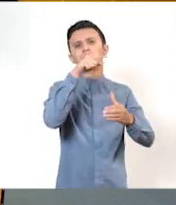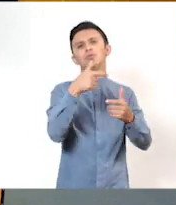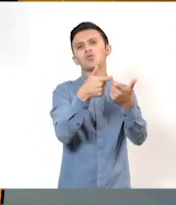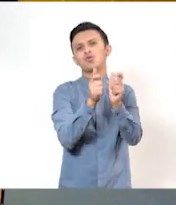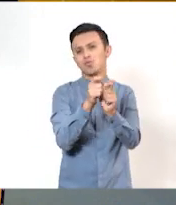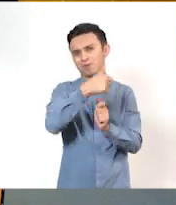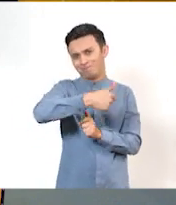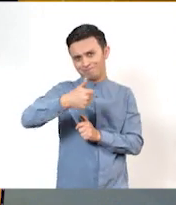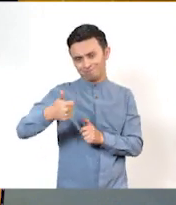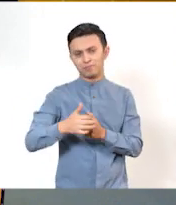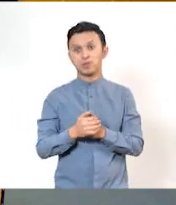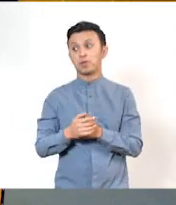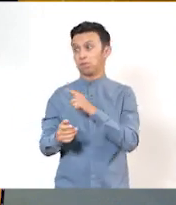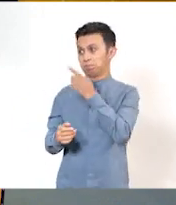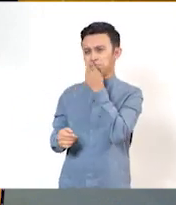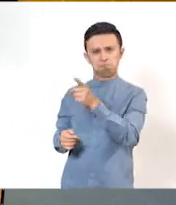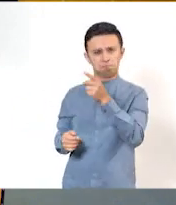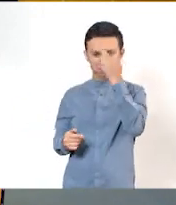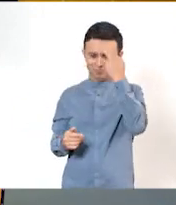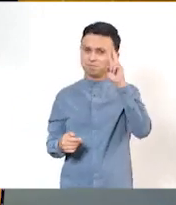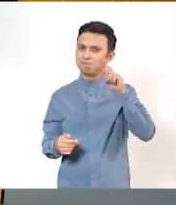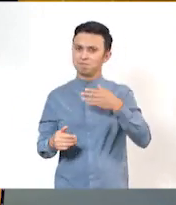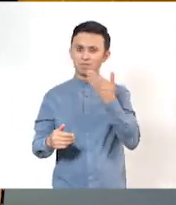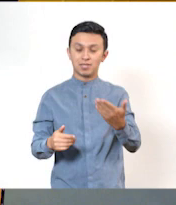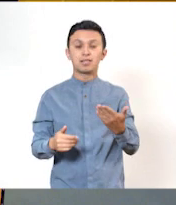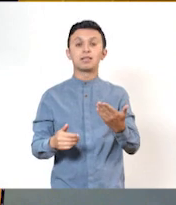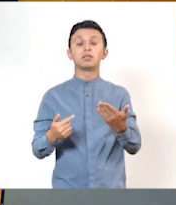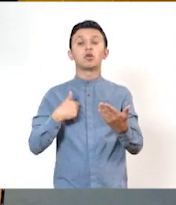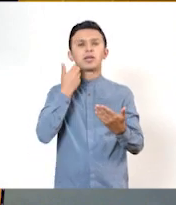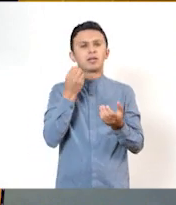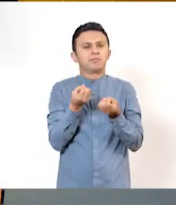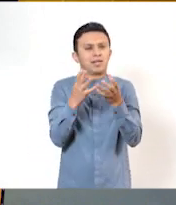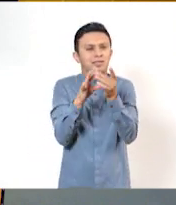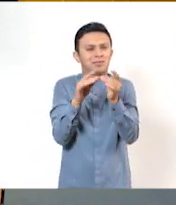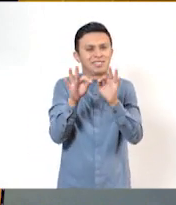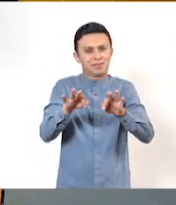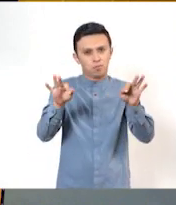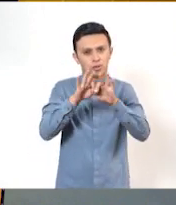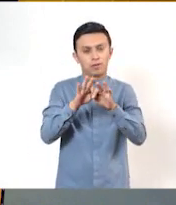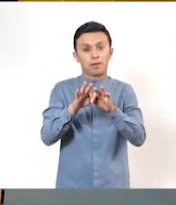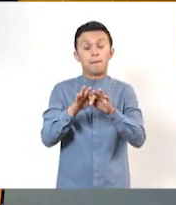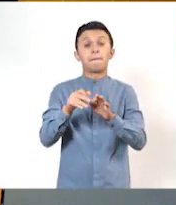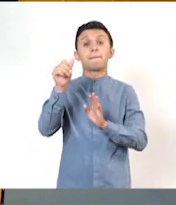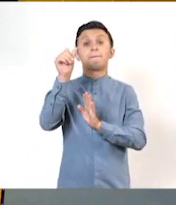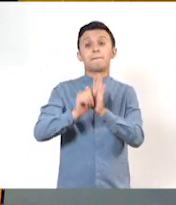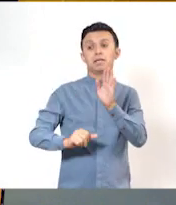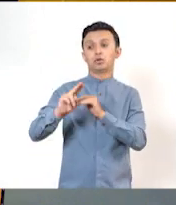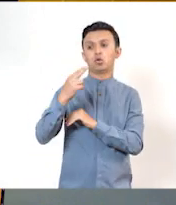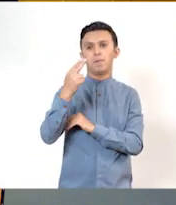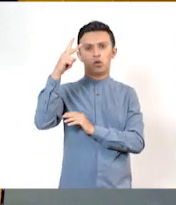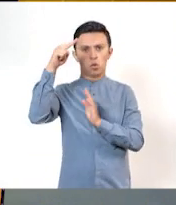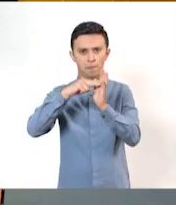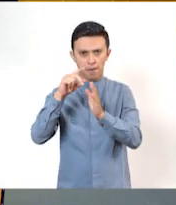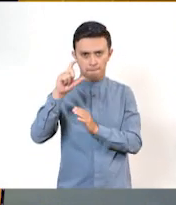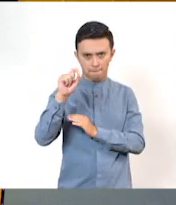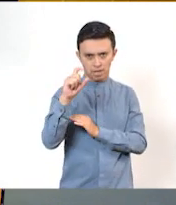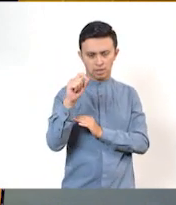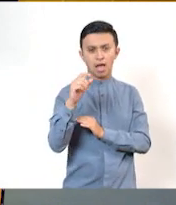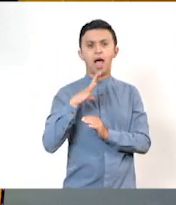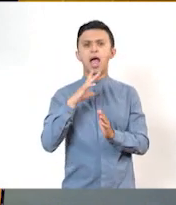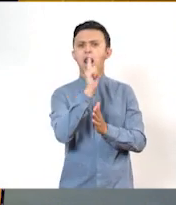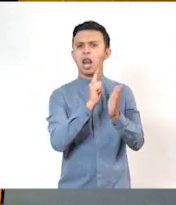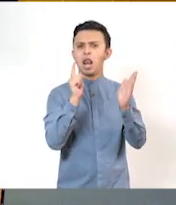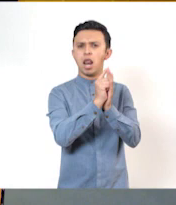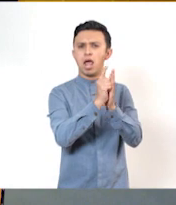bueno que lo recordaste, Coral, porque quiero compartirles un dato muy importante. En el mes de noviembre de 2020 se aprobó la reforma